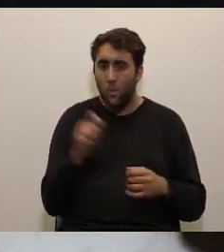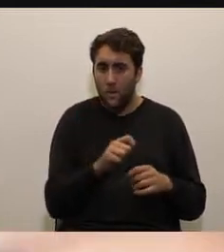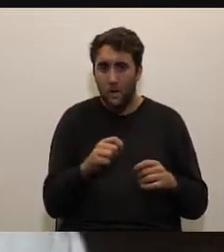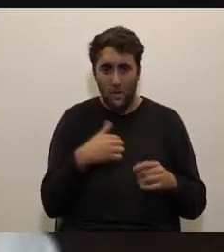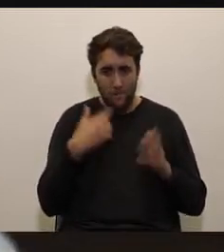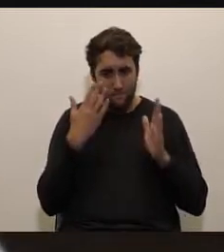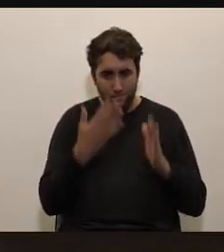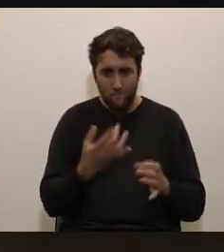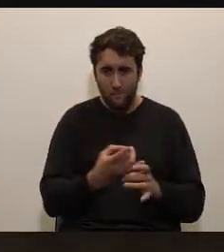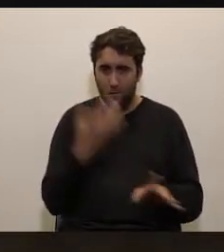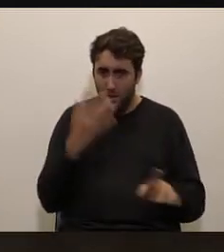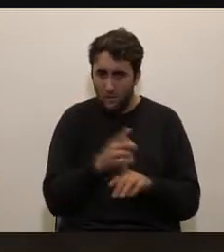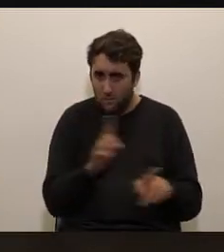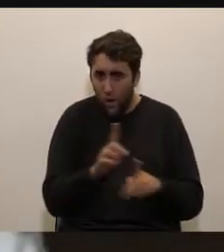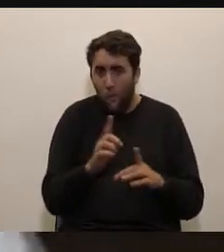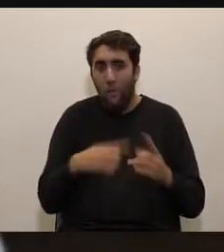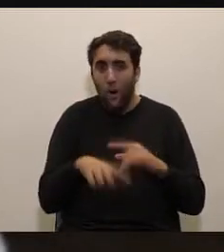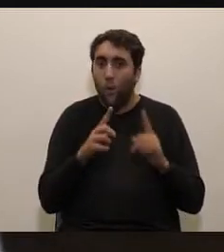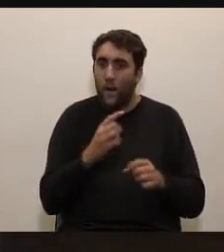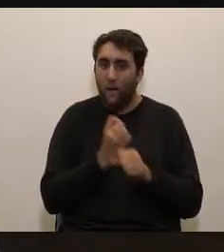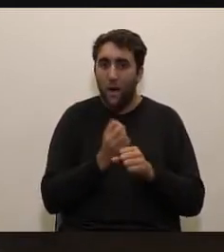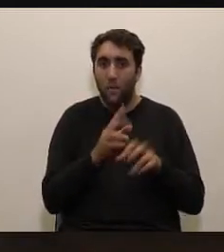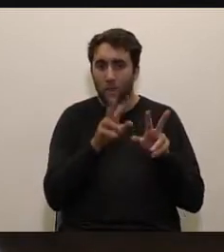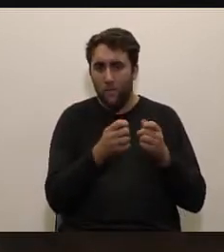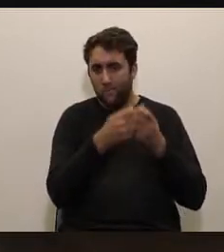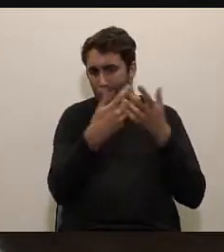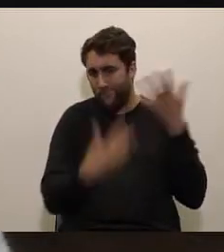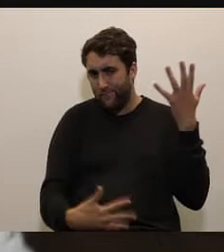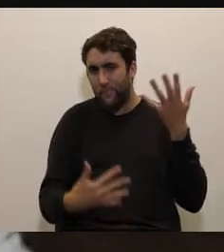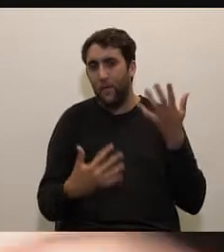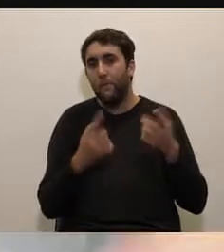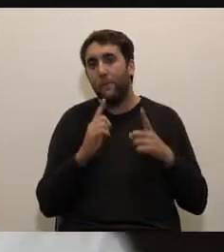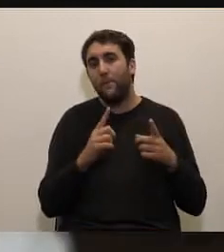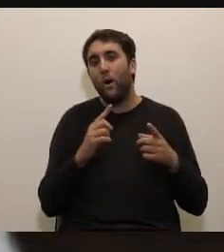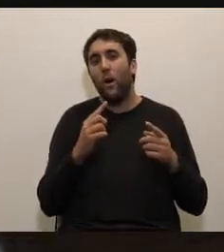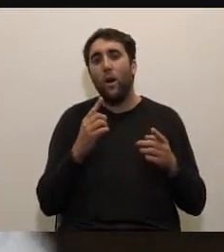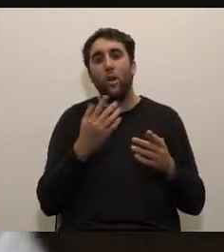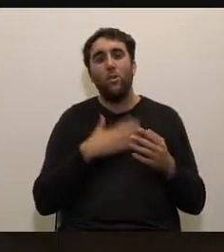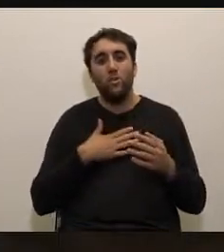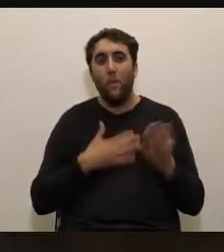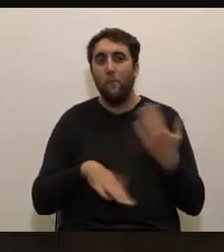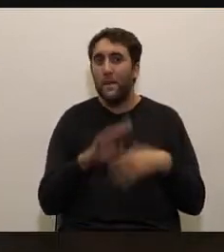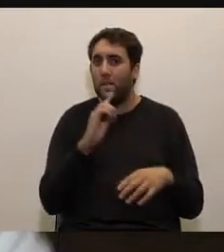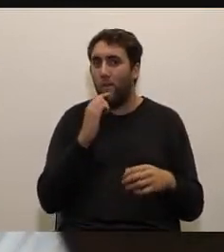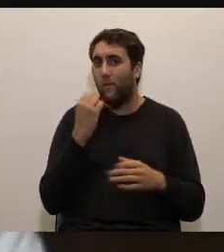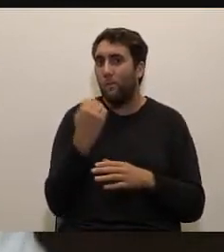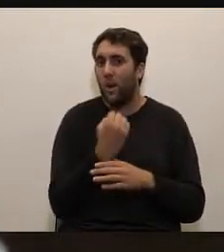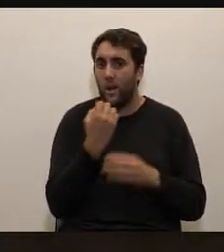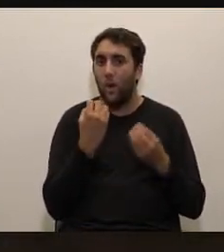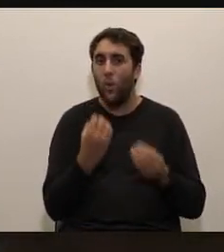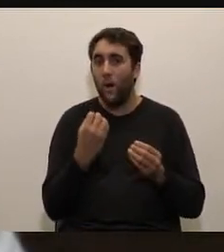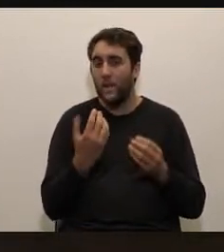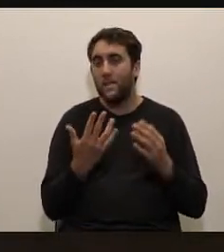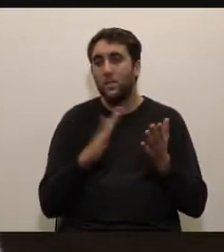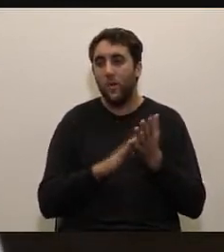esos temas y unos cuantos más, sino que nuestra experticia nosotros la definimos como horizontal y tiene que ver con las